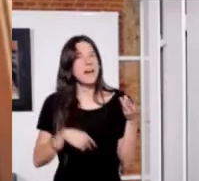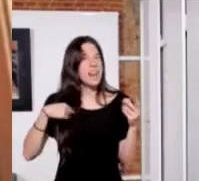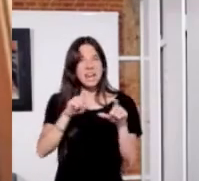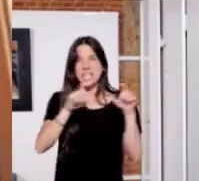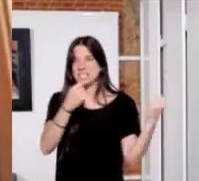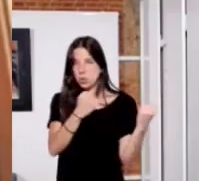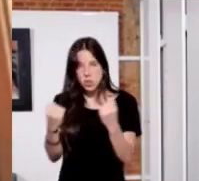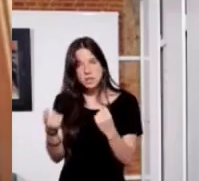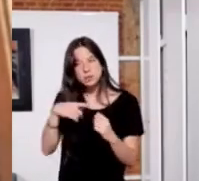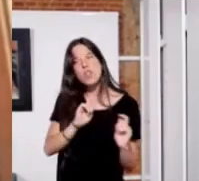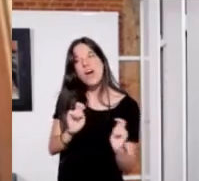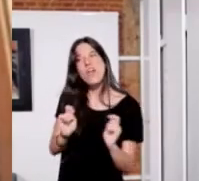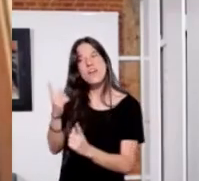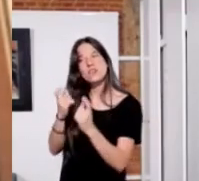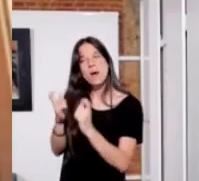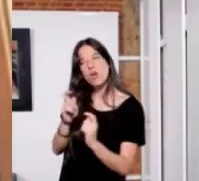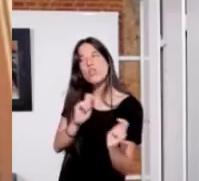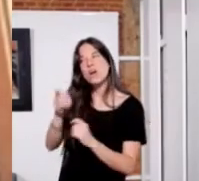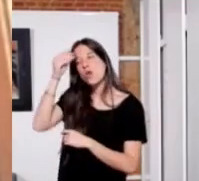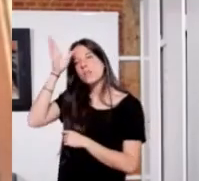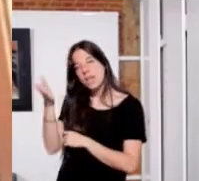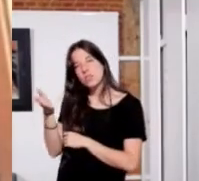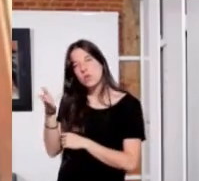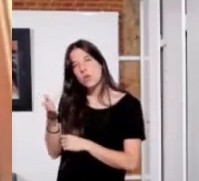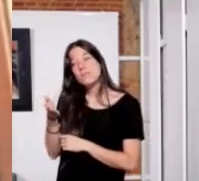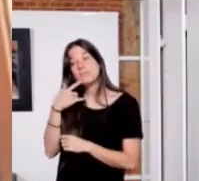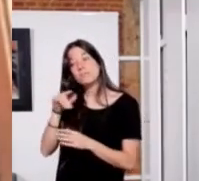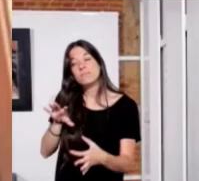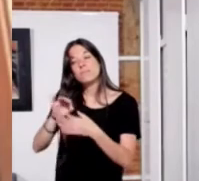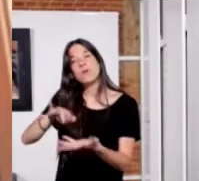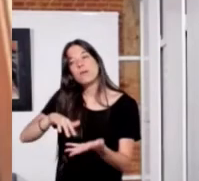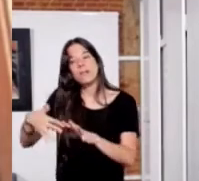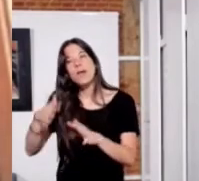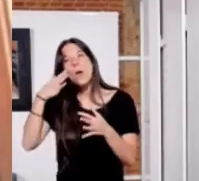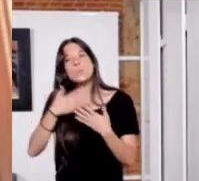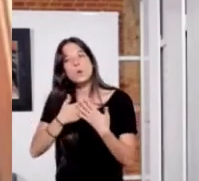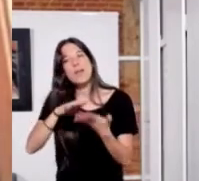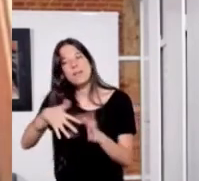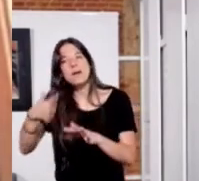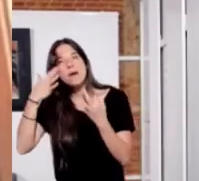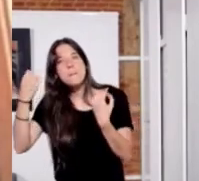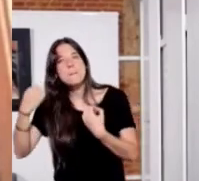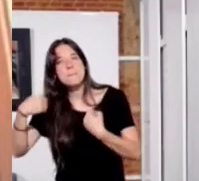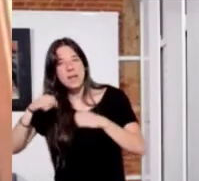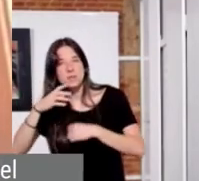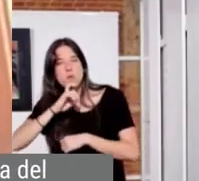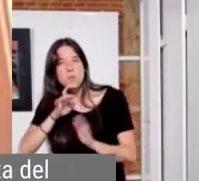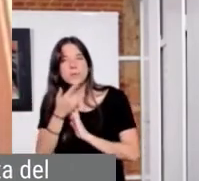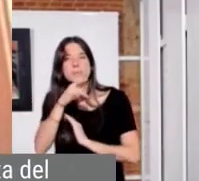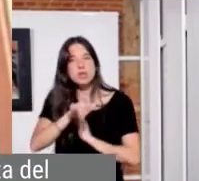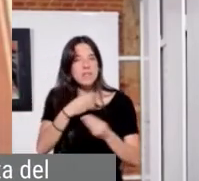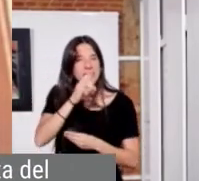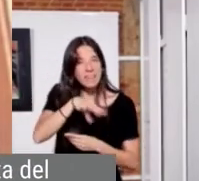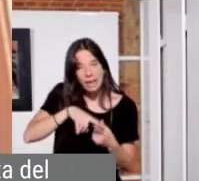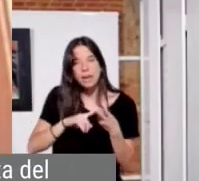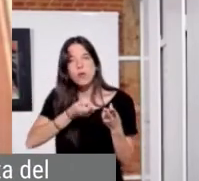instituciones, el conocimiento sobre la práctica del voluntariado, quiénes lo están haciendo, cómo lo están haciendo, qué